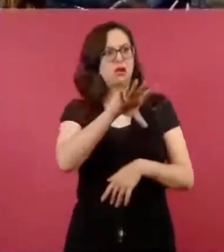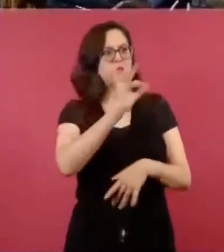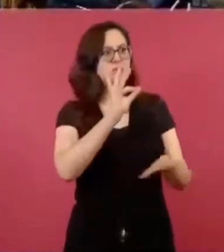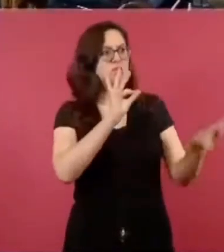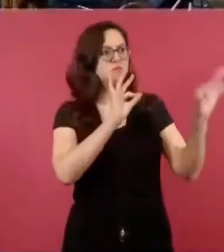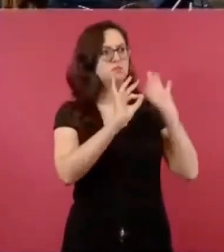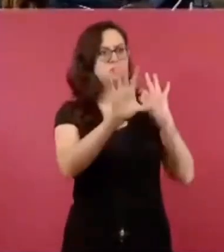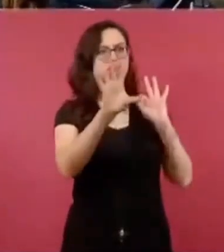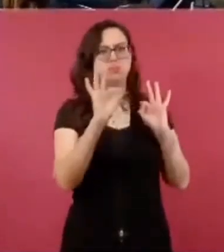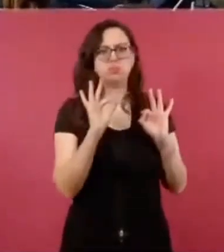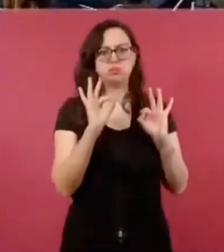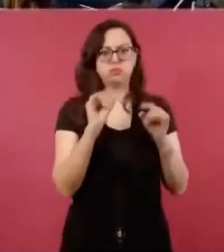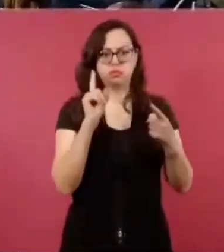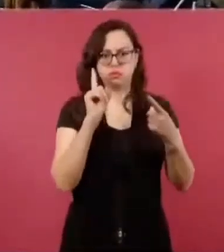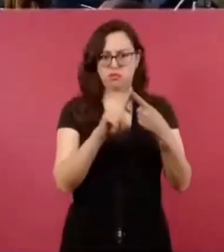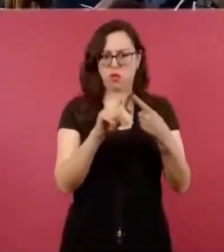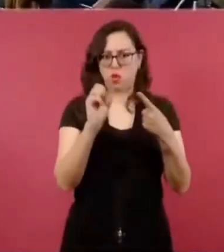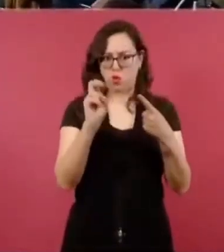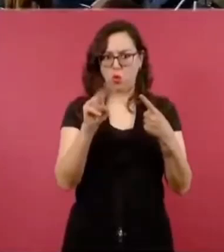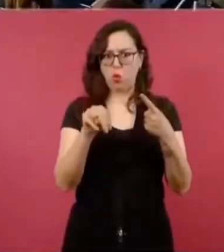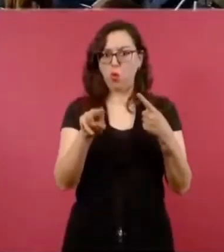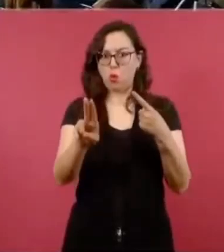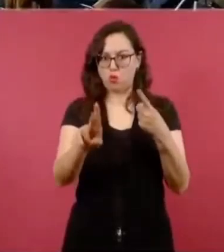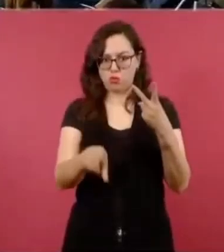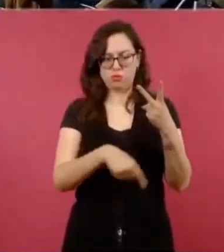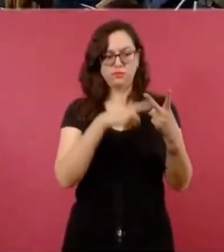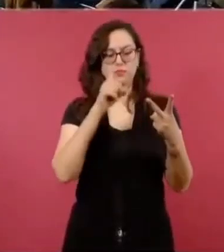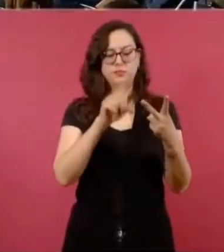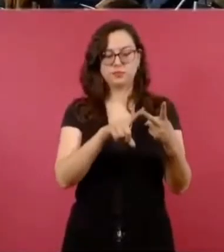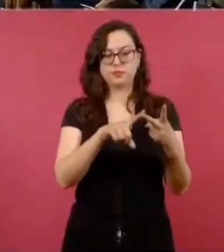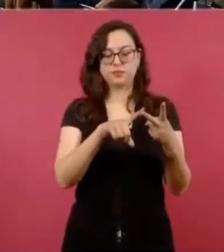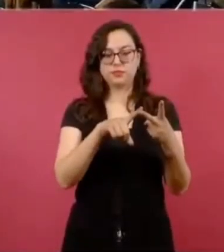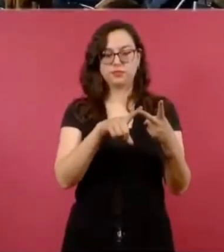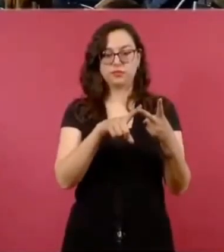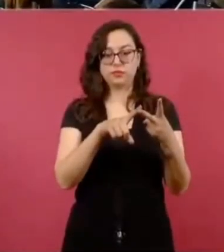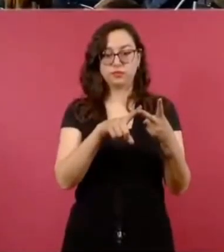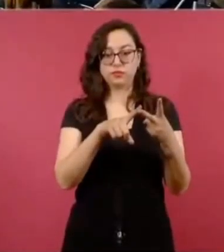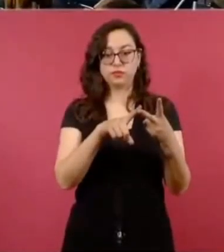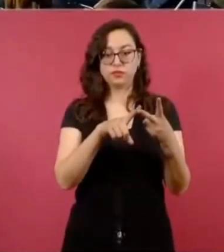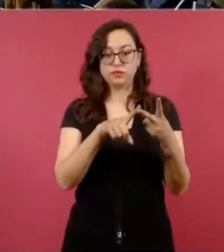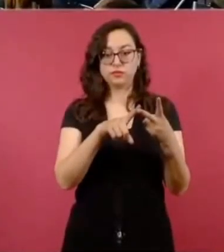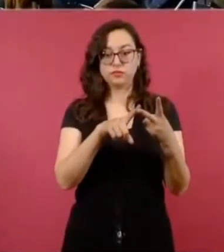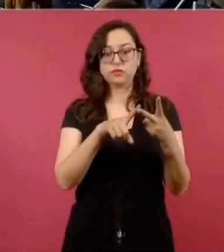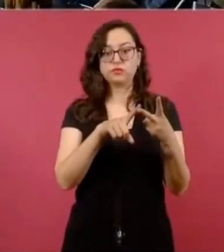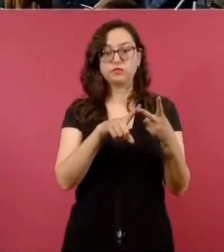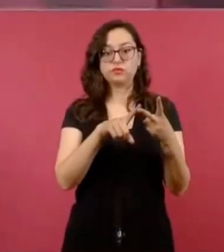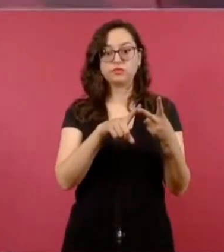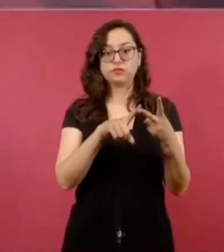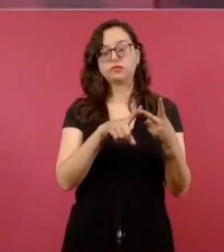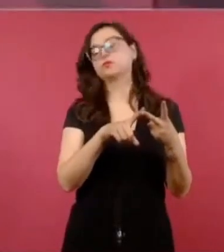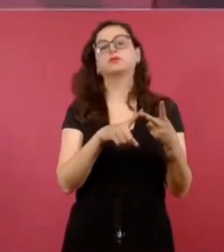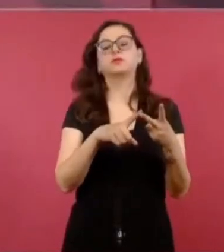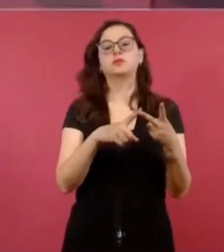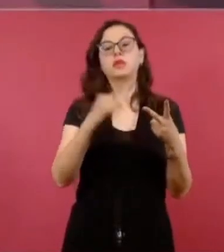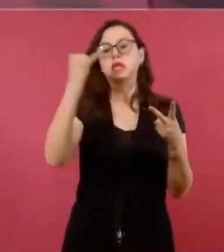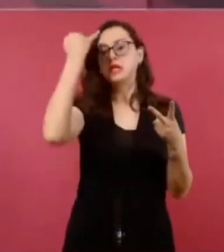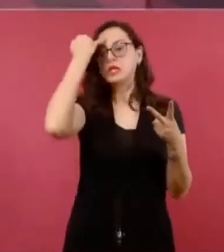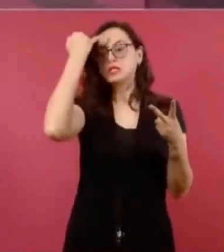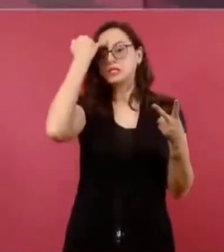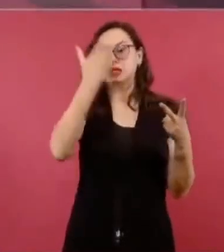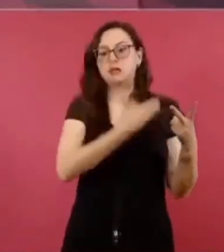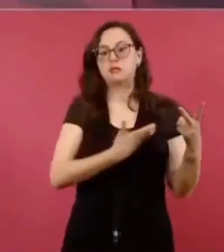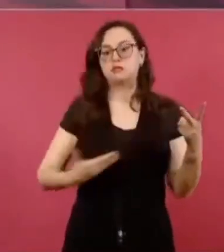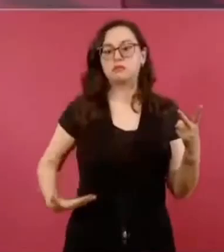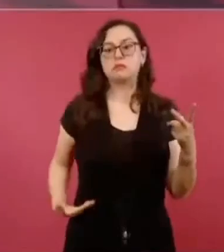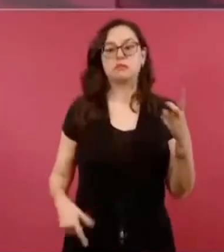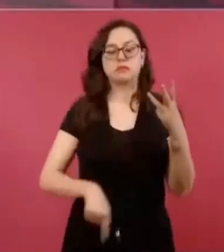que participara el secretario general de la ONU, que participara el primer ministro Modi de la India, que